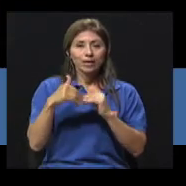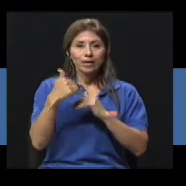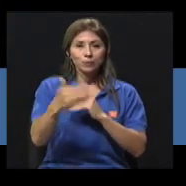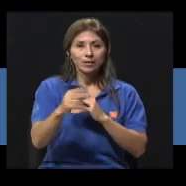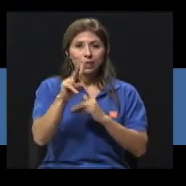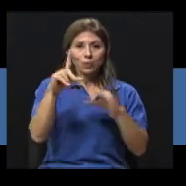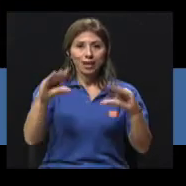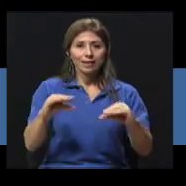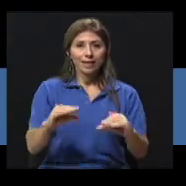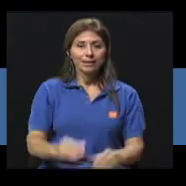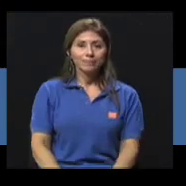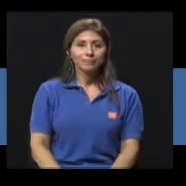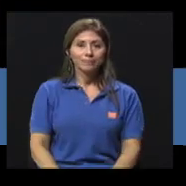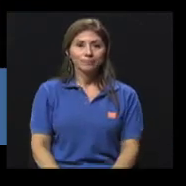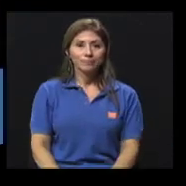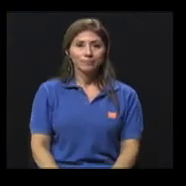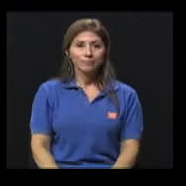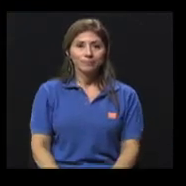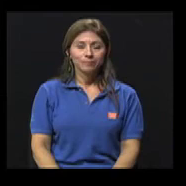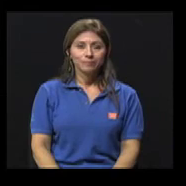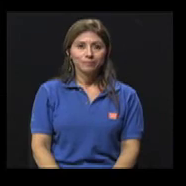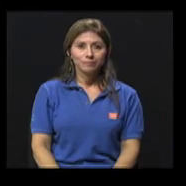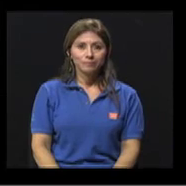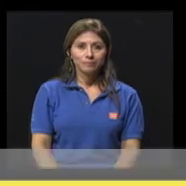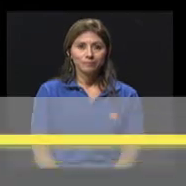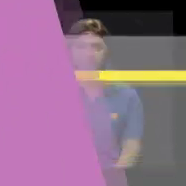8830-0592, después de la 1 de la tarde.